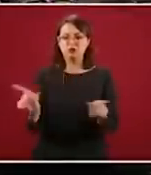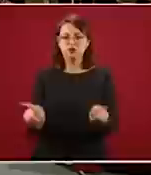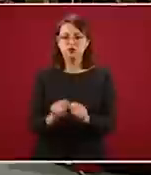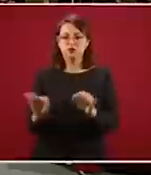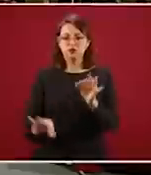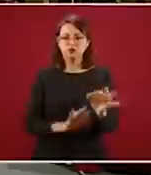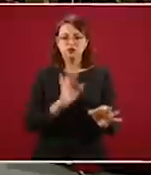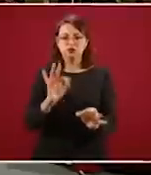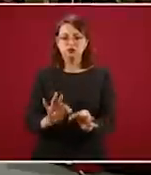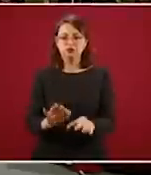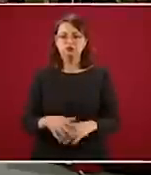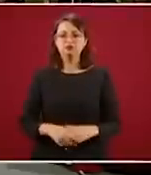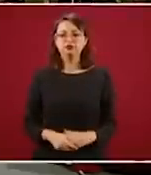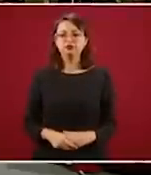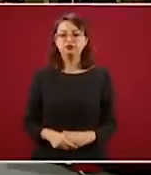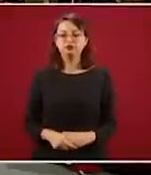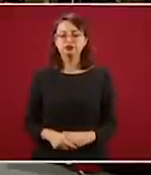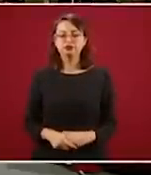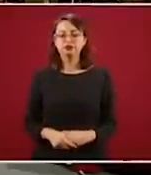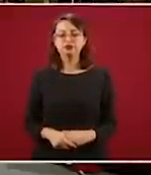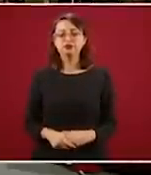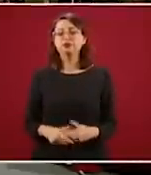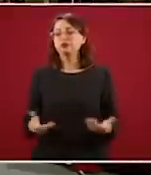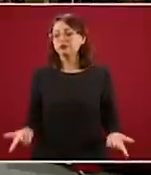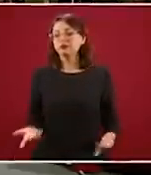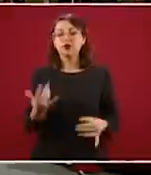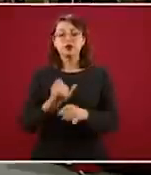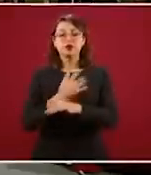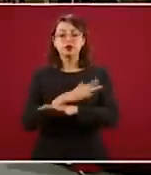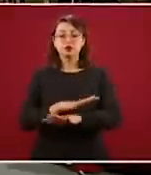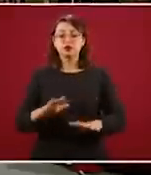Pues esa es la información. Abrimos.